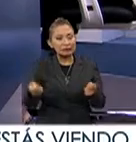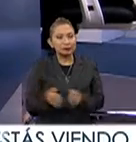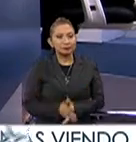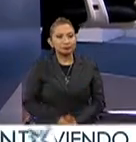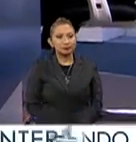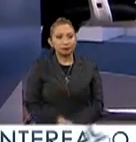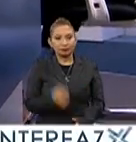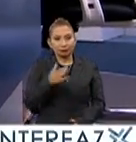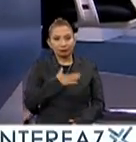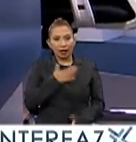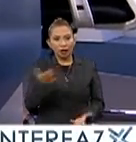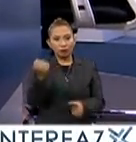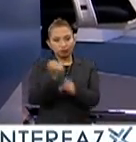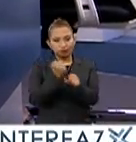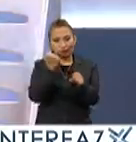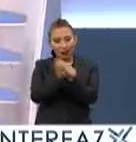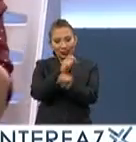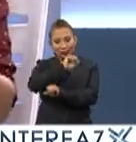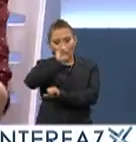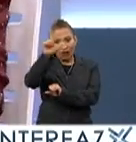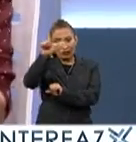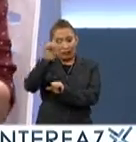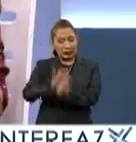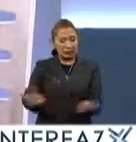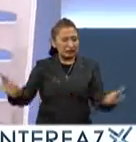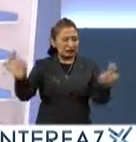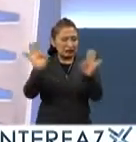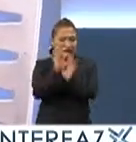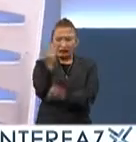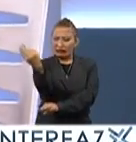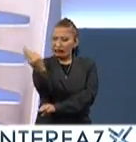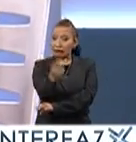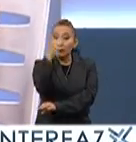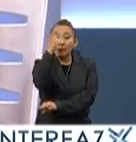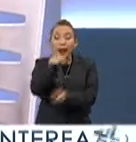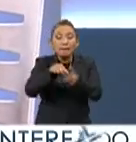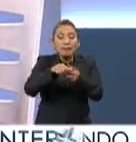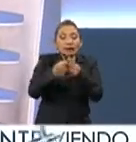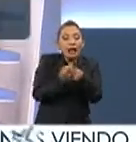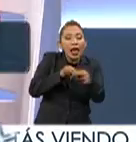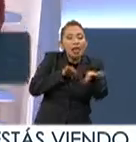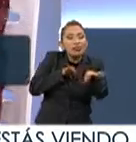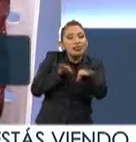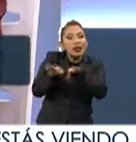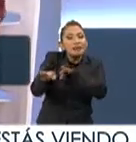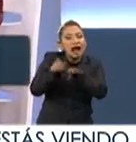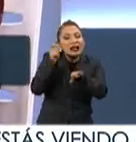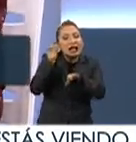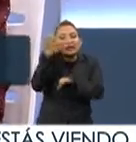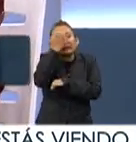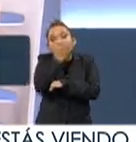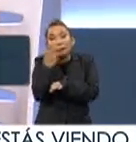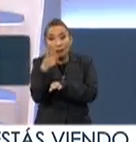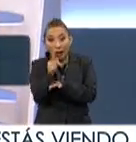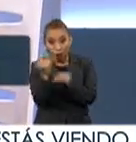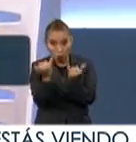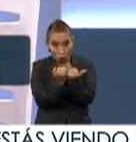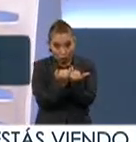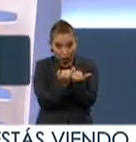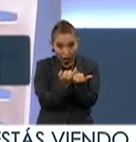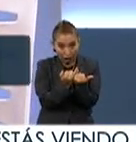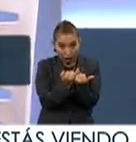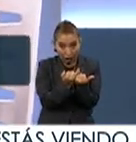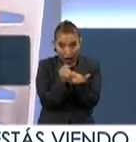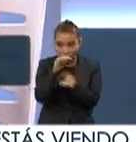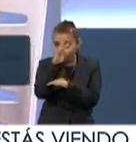trata? Bueno, las prácticas profesionales son indispensables para comenzar a trabajar, pero no se aplican de igual